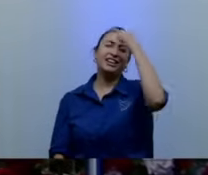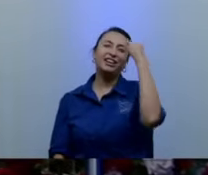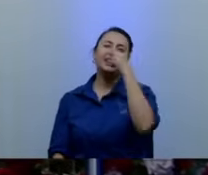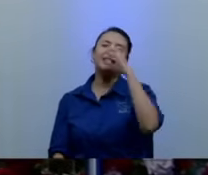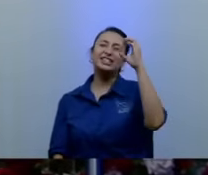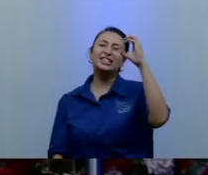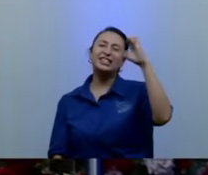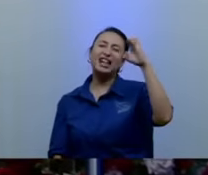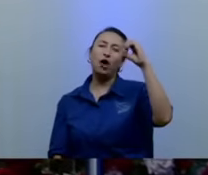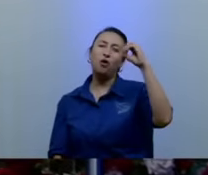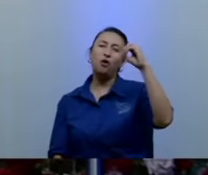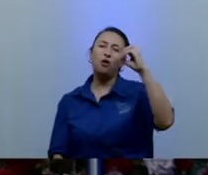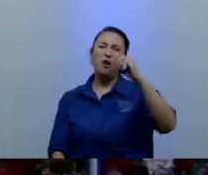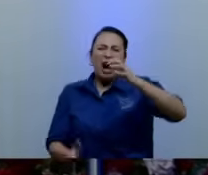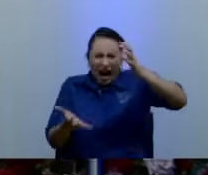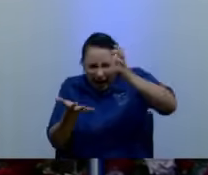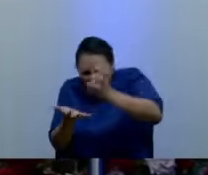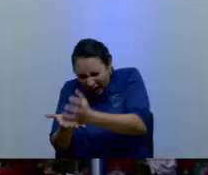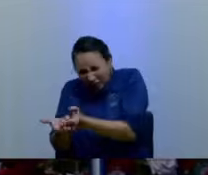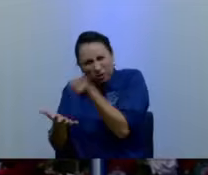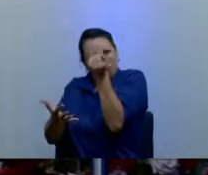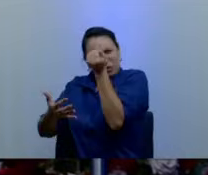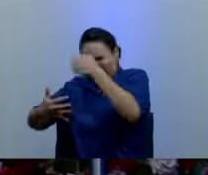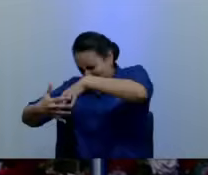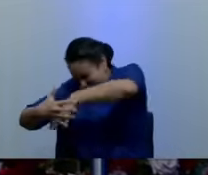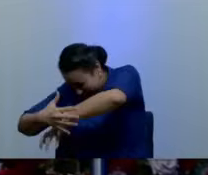Entonces yo creo